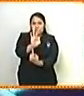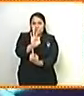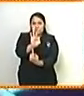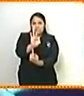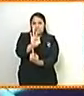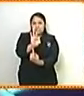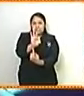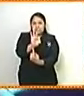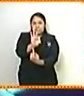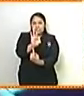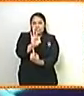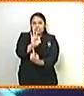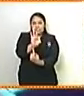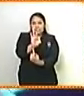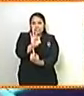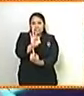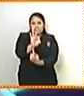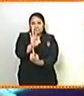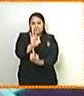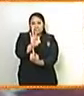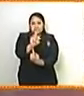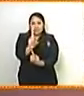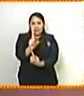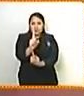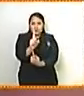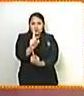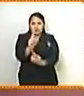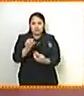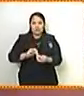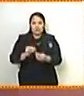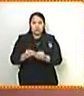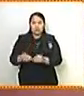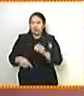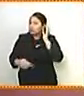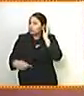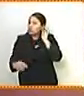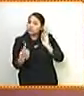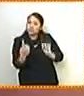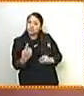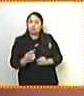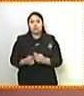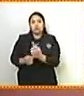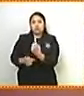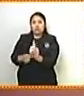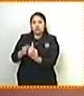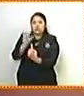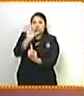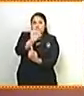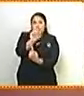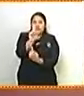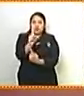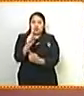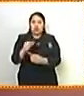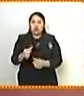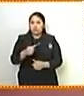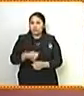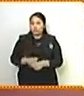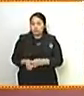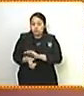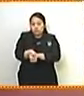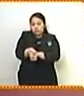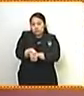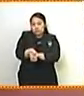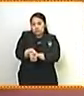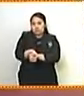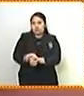Segundo dígito. 1. Número ganador para la diaria 91 con su símbolo de sueños tortuga. En